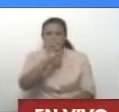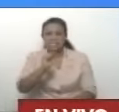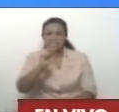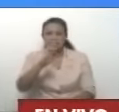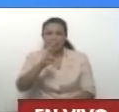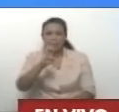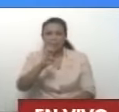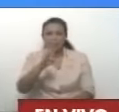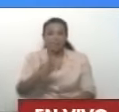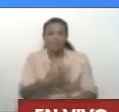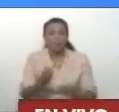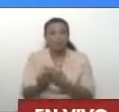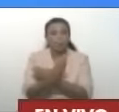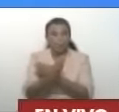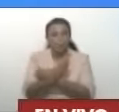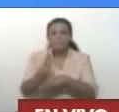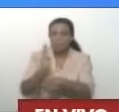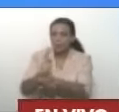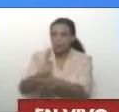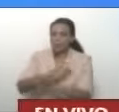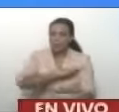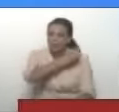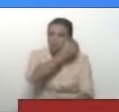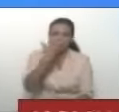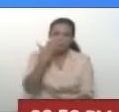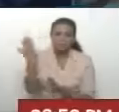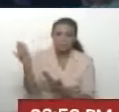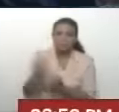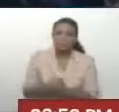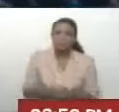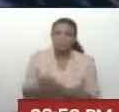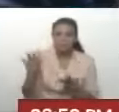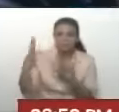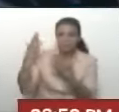jefa de Vamos a Cuidarnos. Bienvenida.